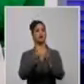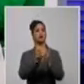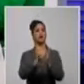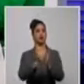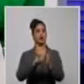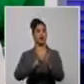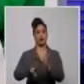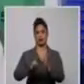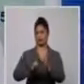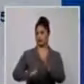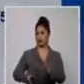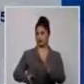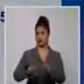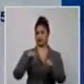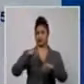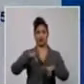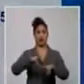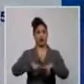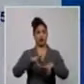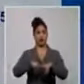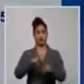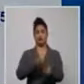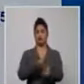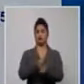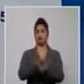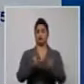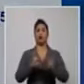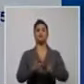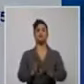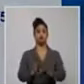la provincia de La Habana con el mayor número de casos,